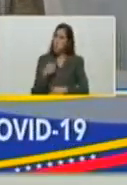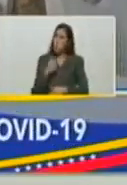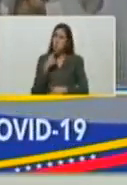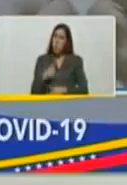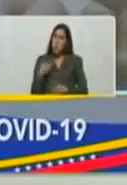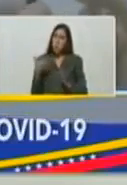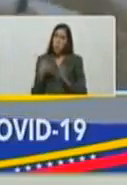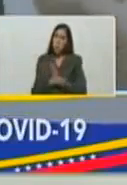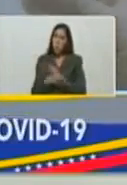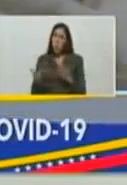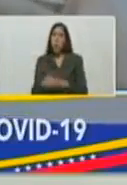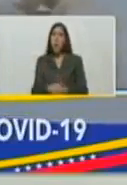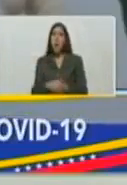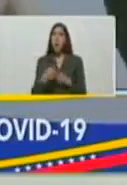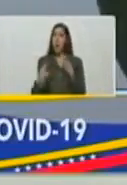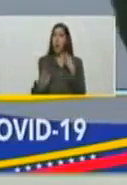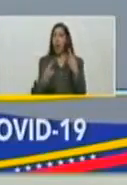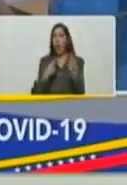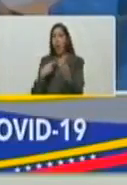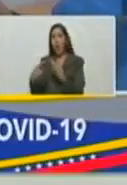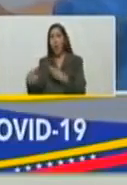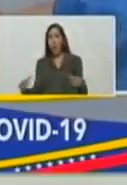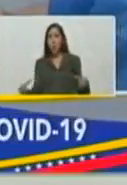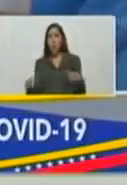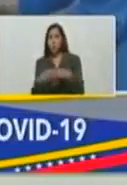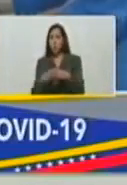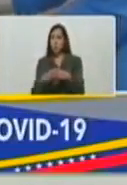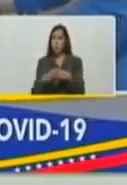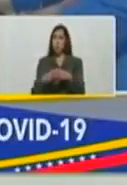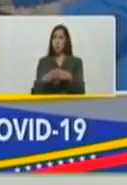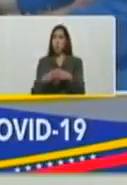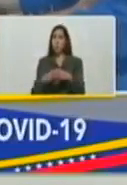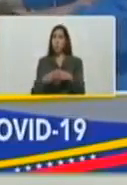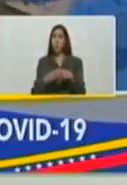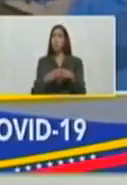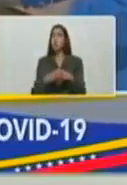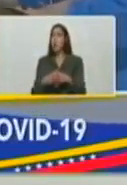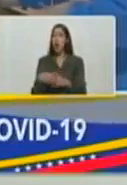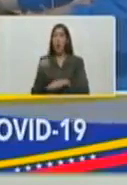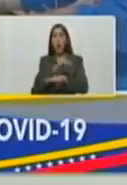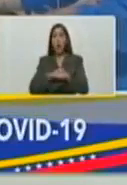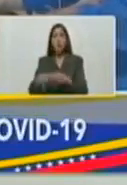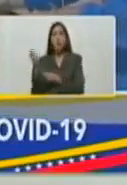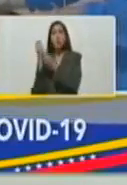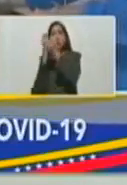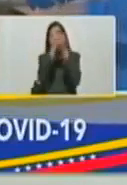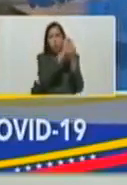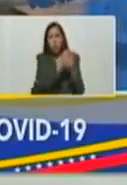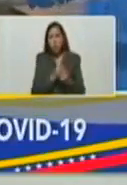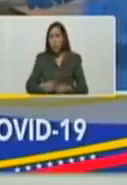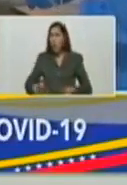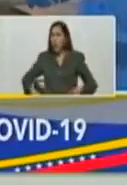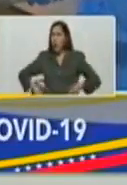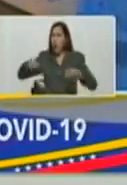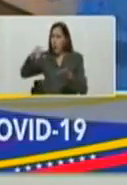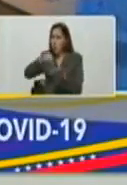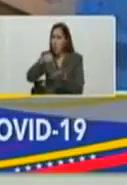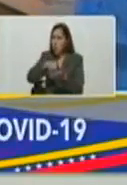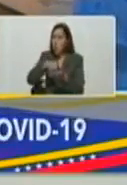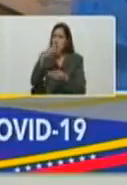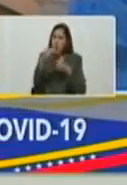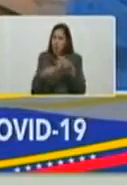de las relaciones del ministro de la Ministerio de Comercio se han establecido centros comerciales. Yo quisiera que